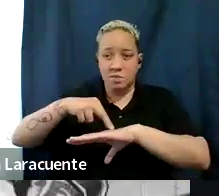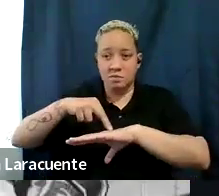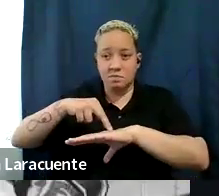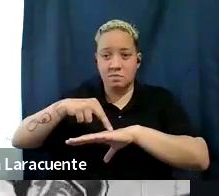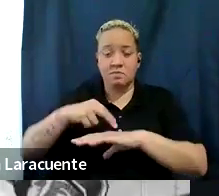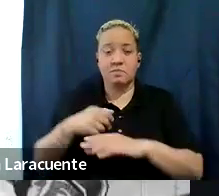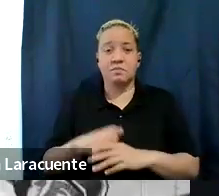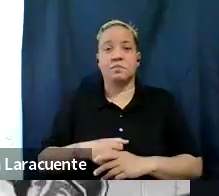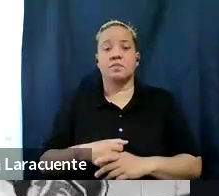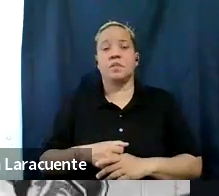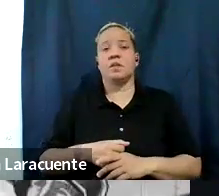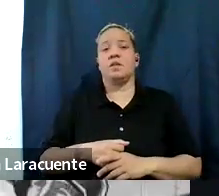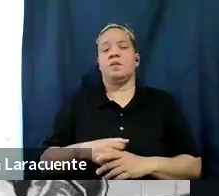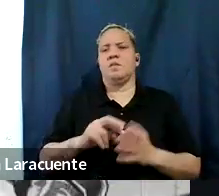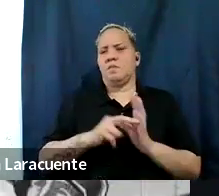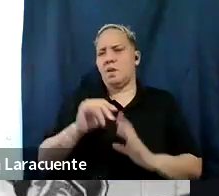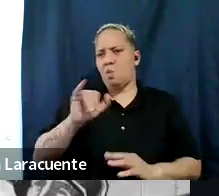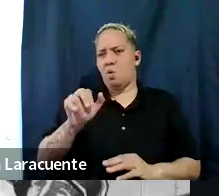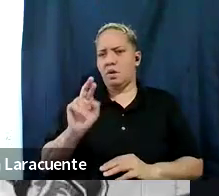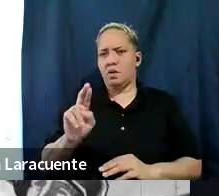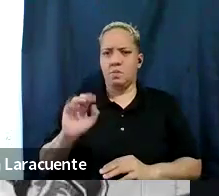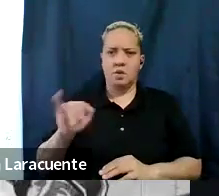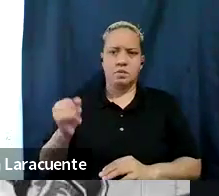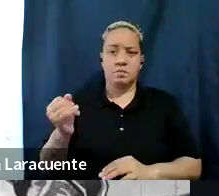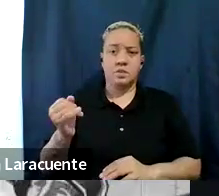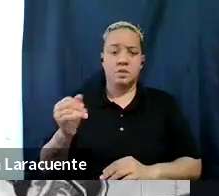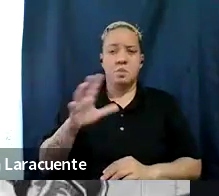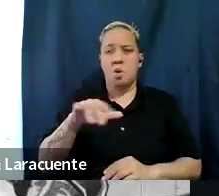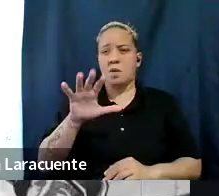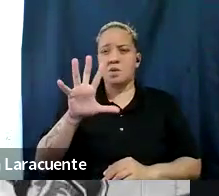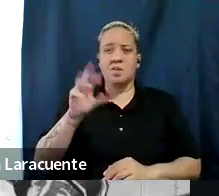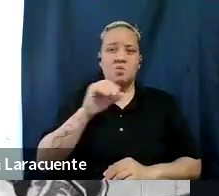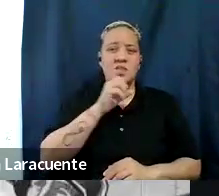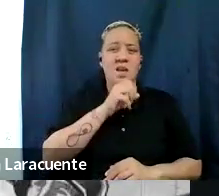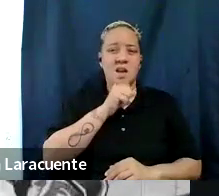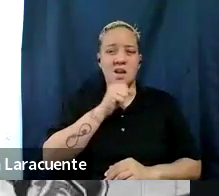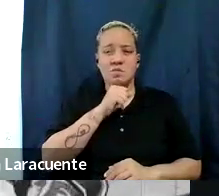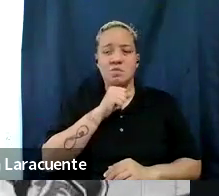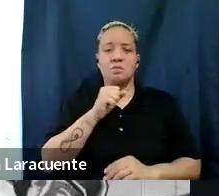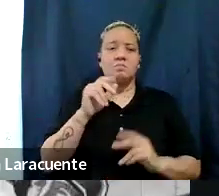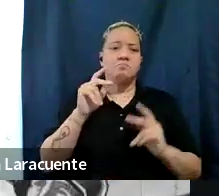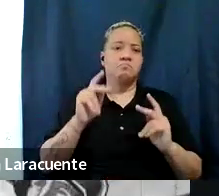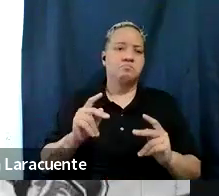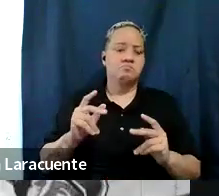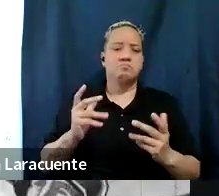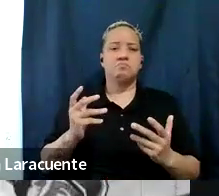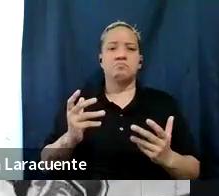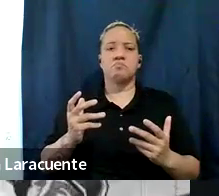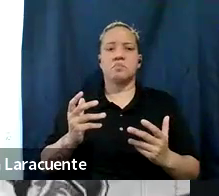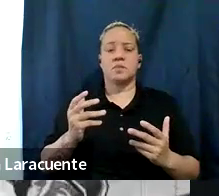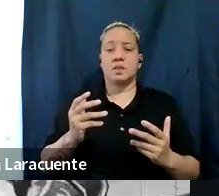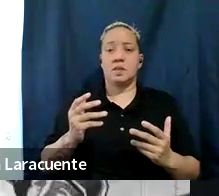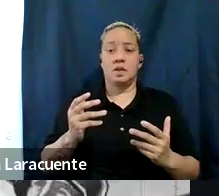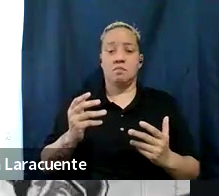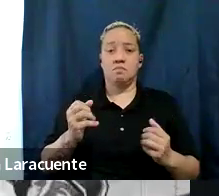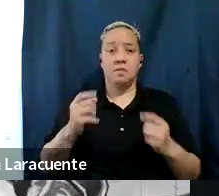decir, Juan Ramón Jiménez era una persona ya rondando los 50 años y era una persona